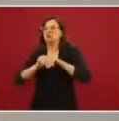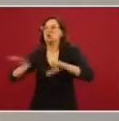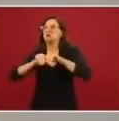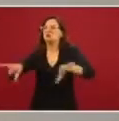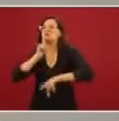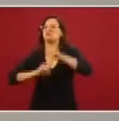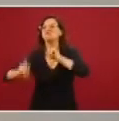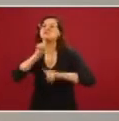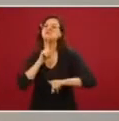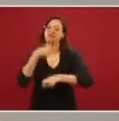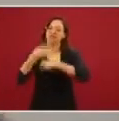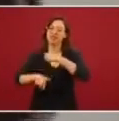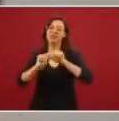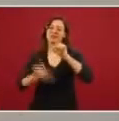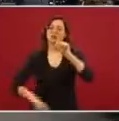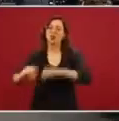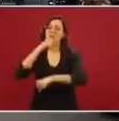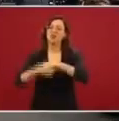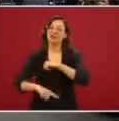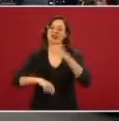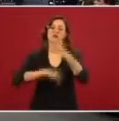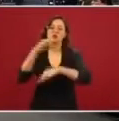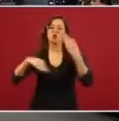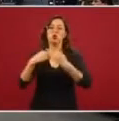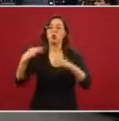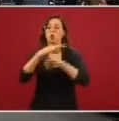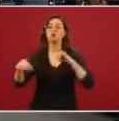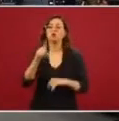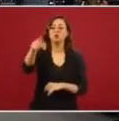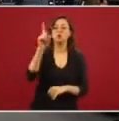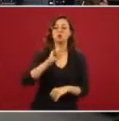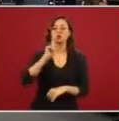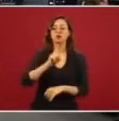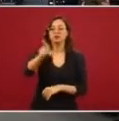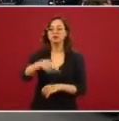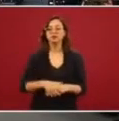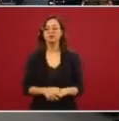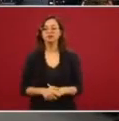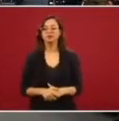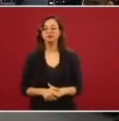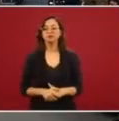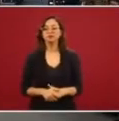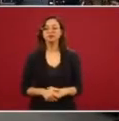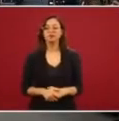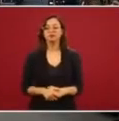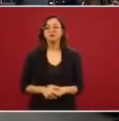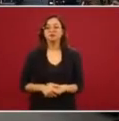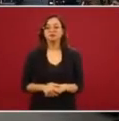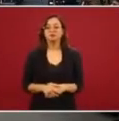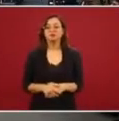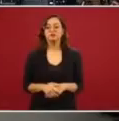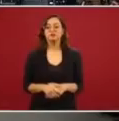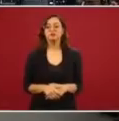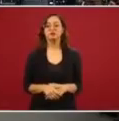y nos hace daño a todos vamos a dar paso a la última mujer las camas las calmas esto lo hemos informado